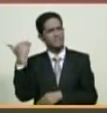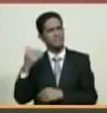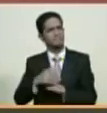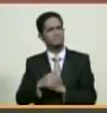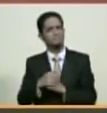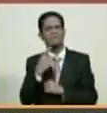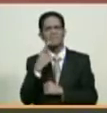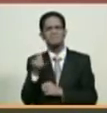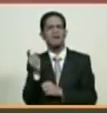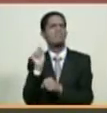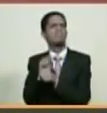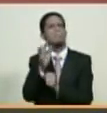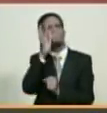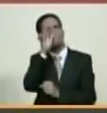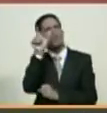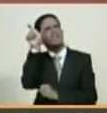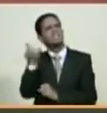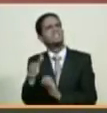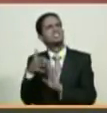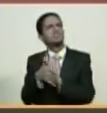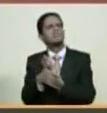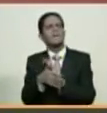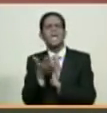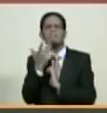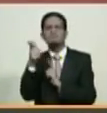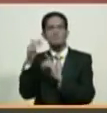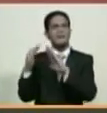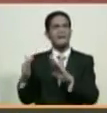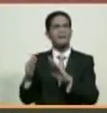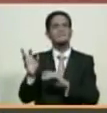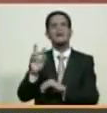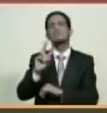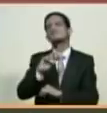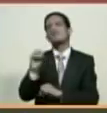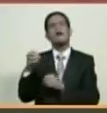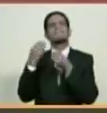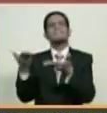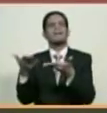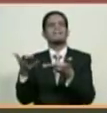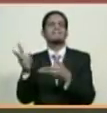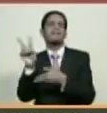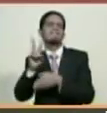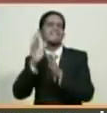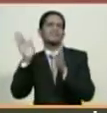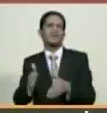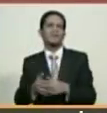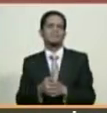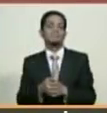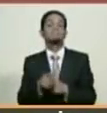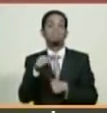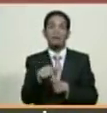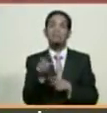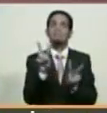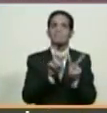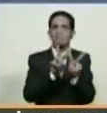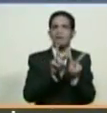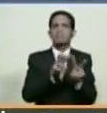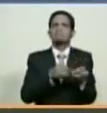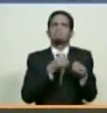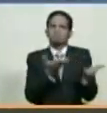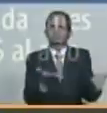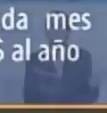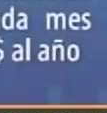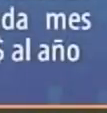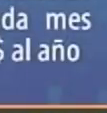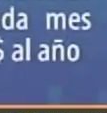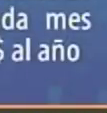venecos? Estas viviendas no son para los venecos, pues el 20% de las viviendas que entrega la Gran Misión Vivienda de Venezuela se le entregan